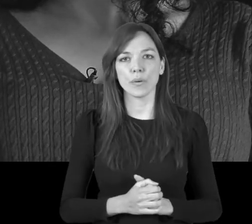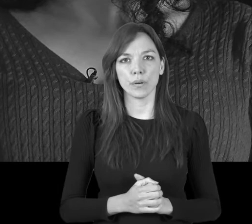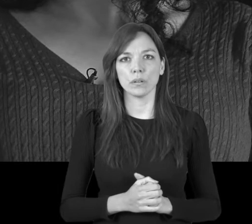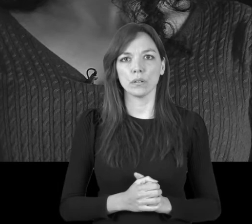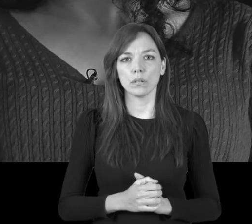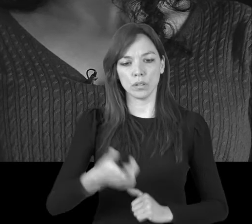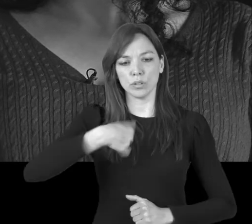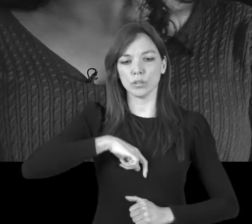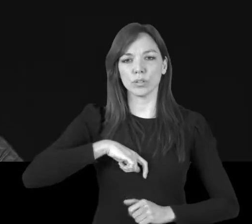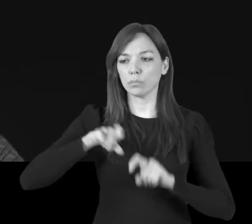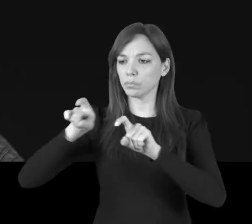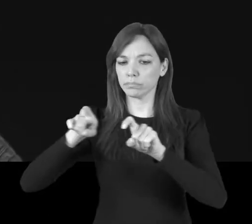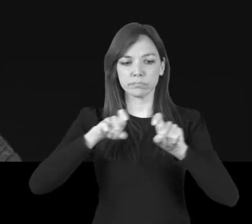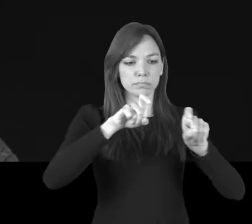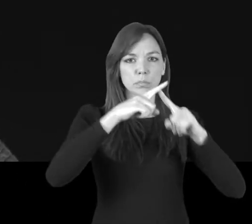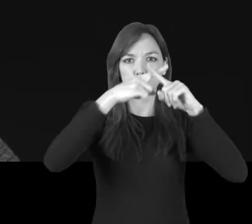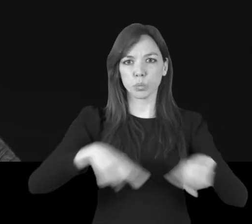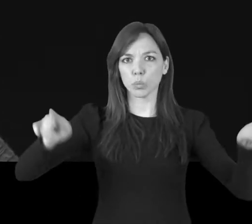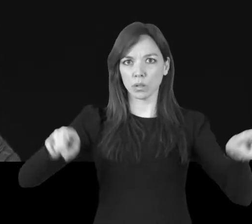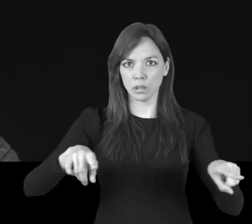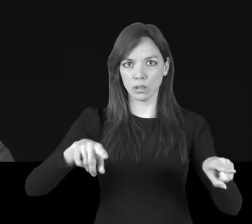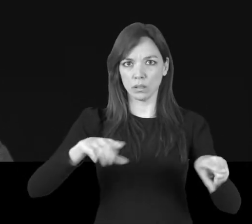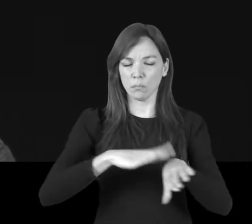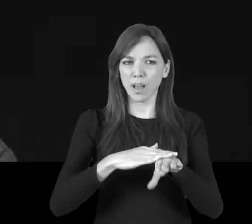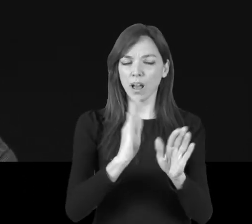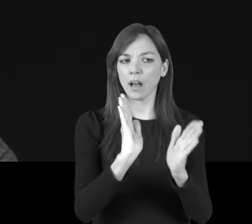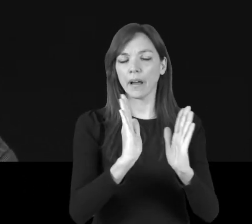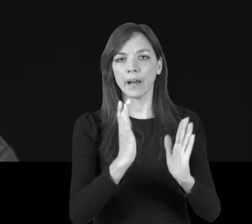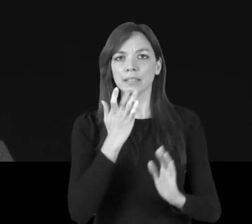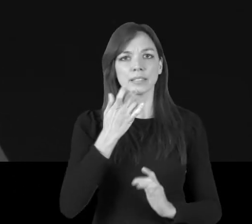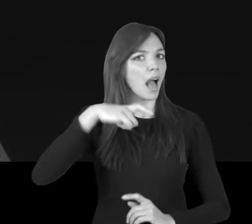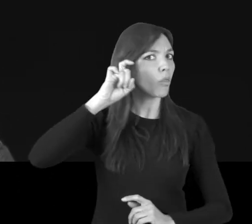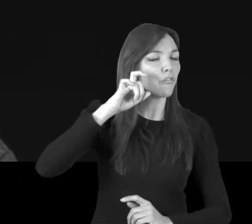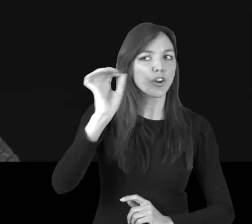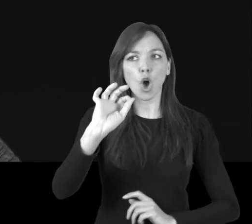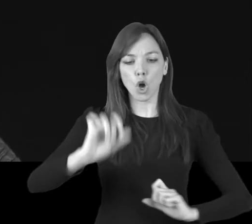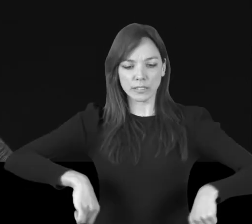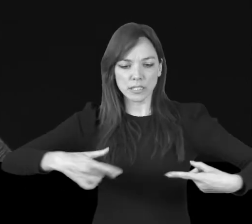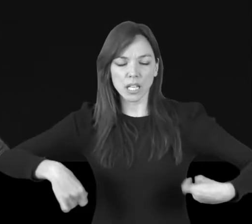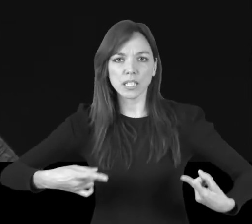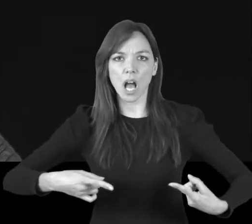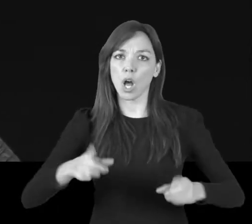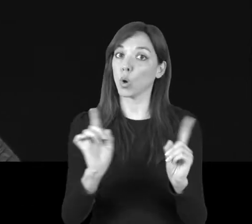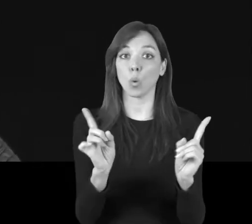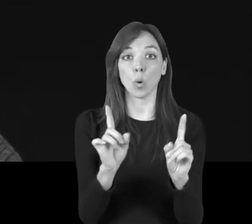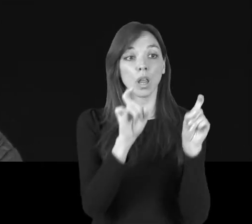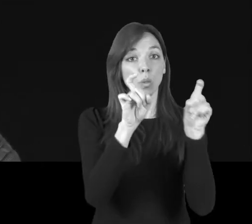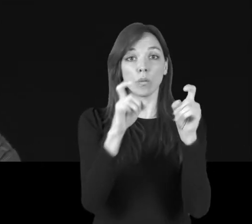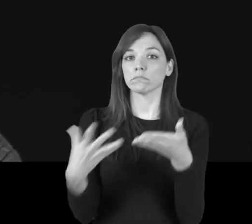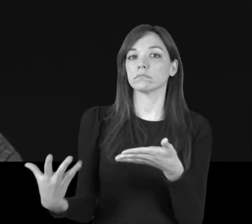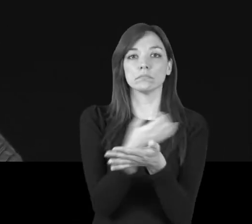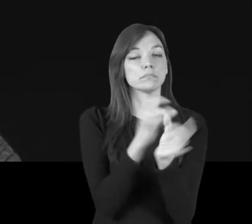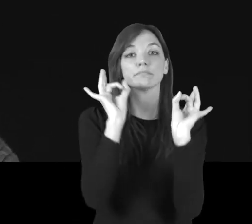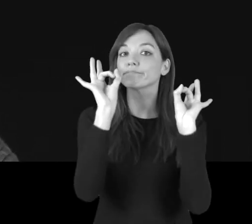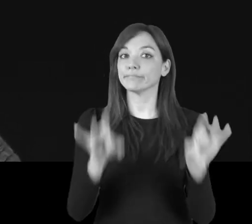pero en realidad no es un problema. No tenemos que educar distinto para que traten igual a una persona con audífonos en silla de ruedas, no. Tenemos que